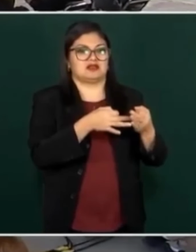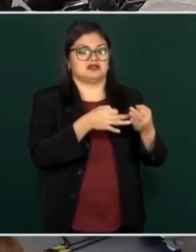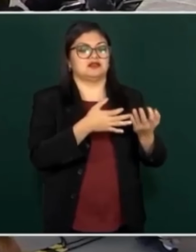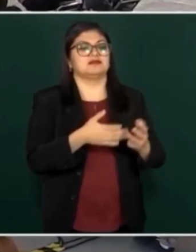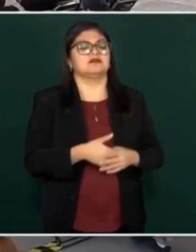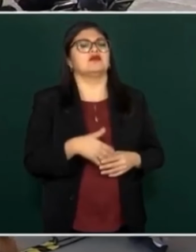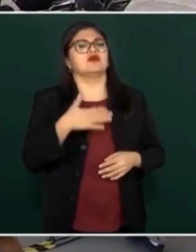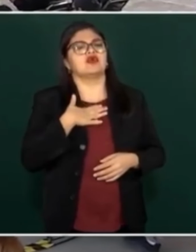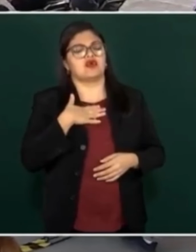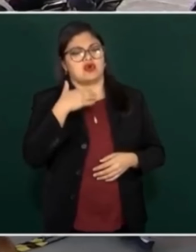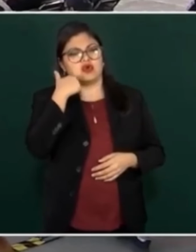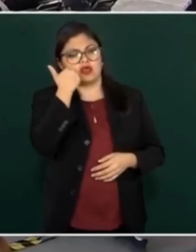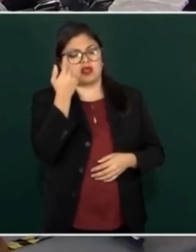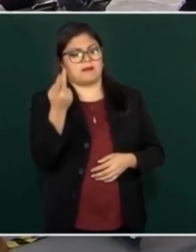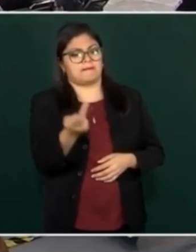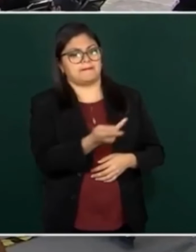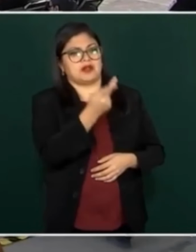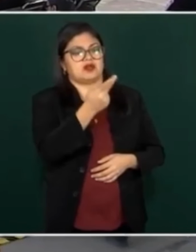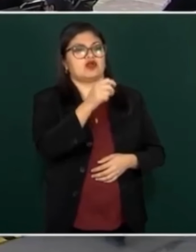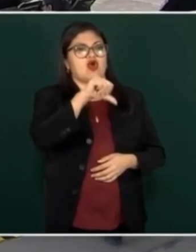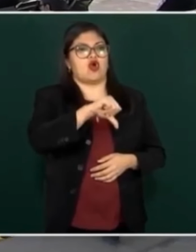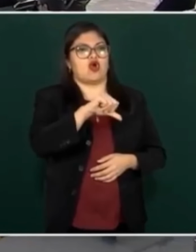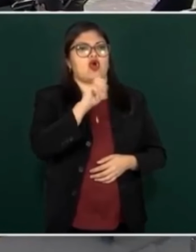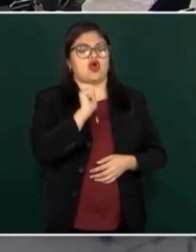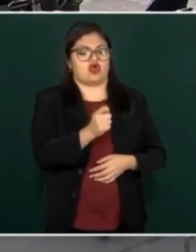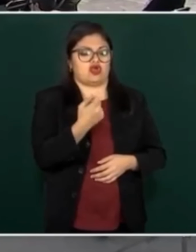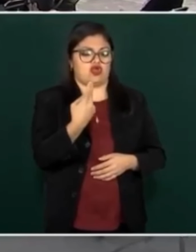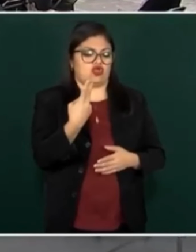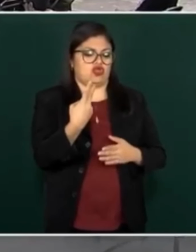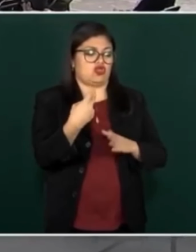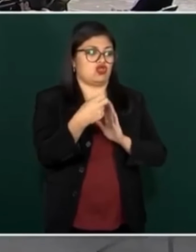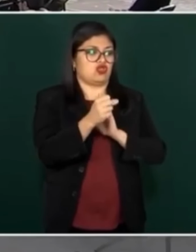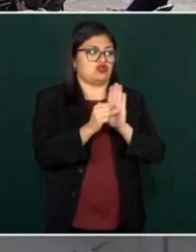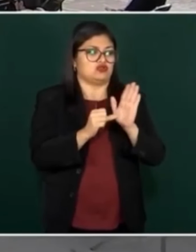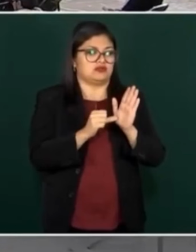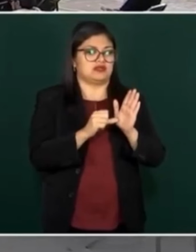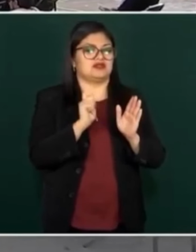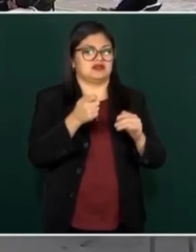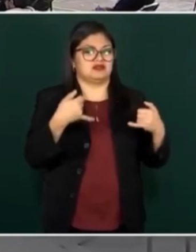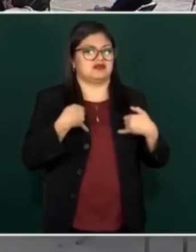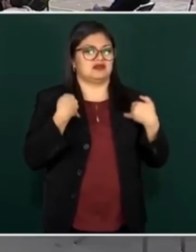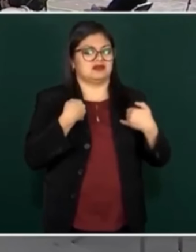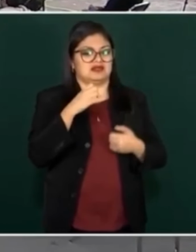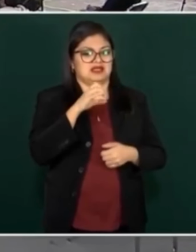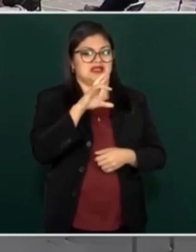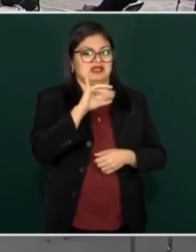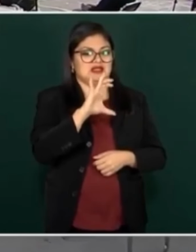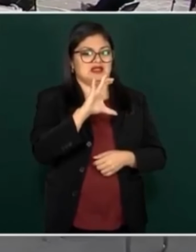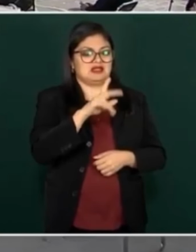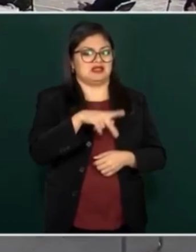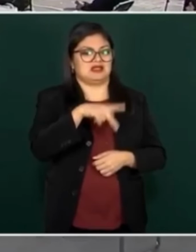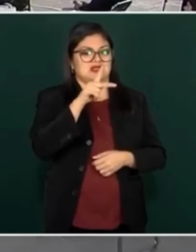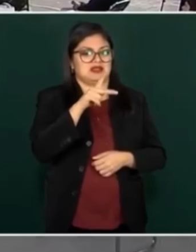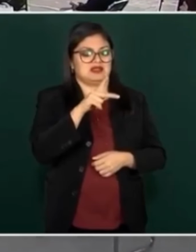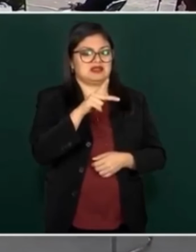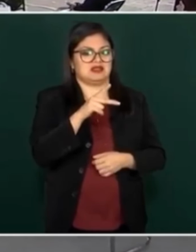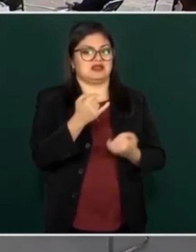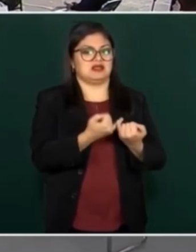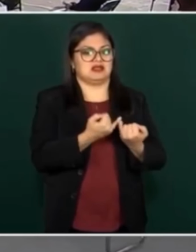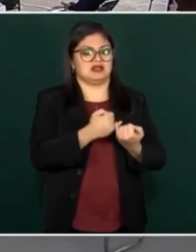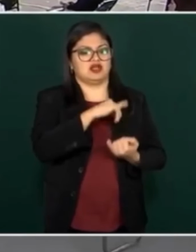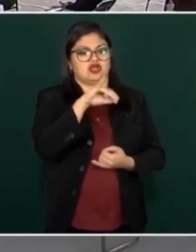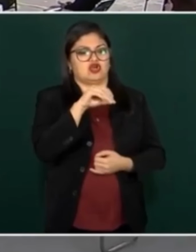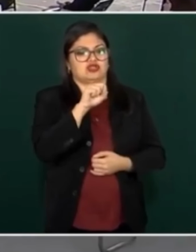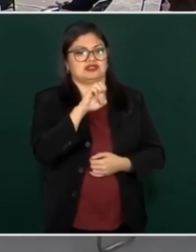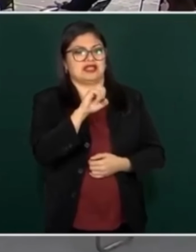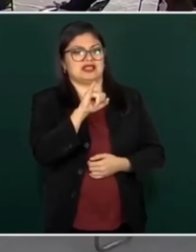Yo quiero preguntarle, hoy se cumplen 2 meses de la desaparición del coronel de caballería José Isidro Grimaldo